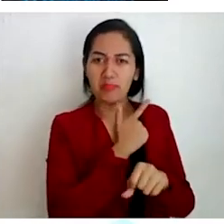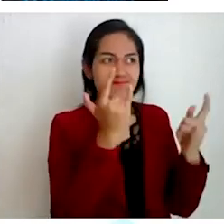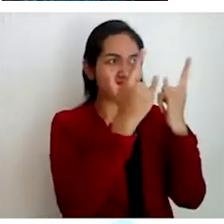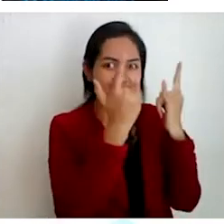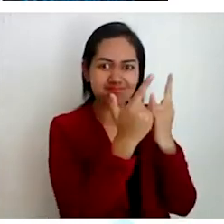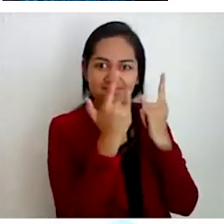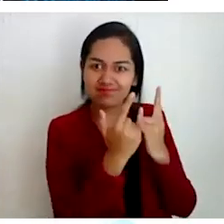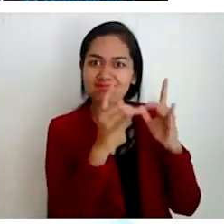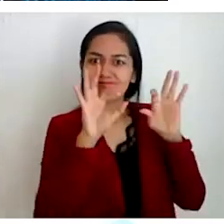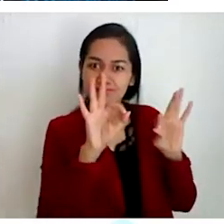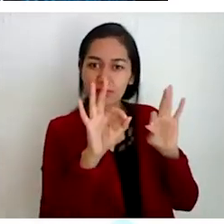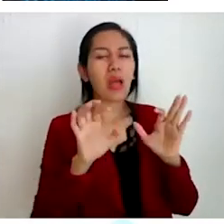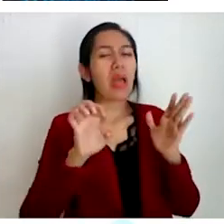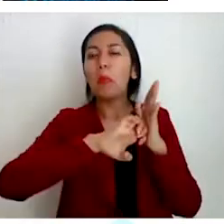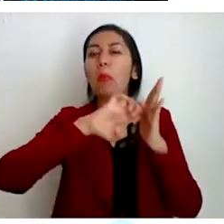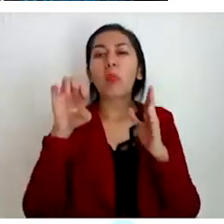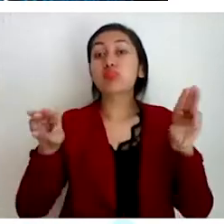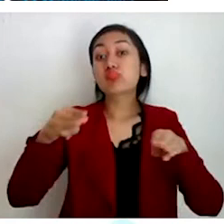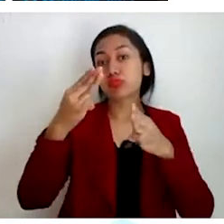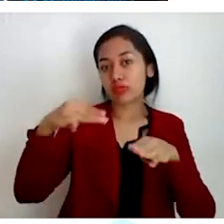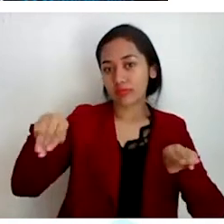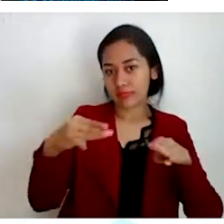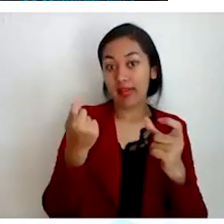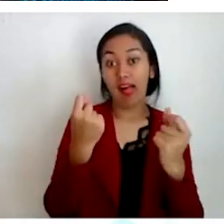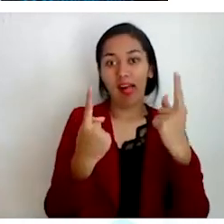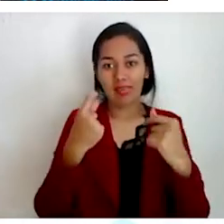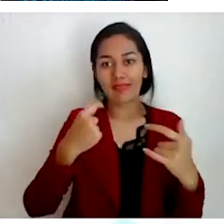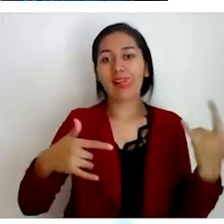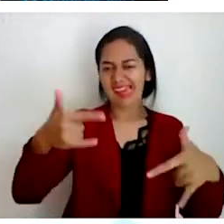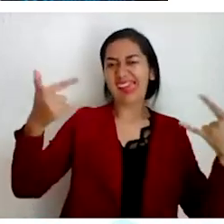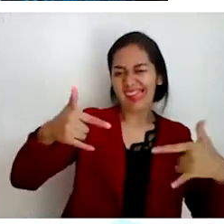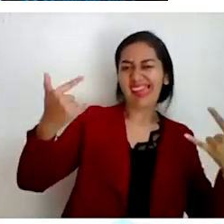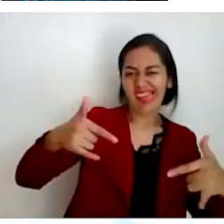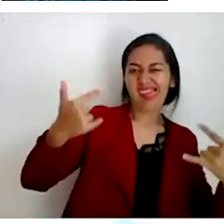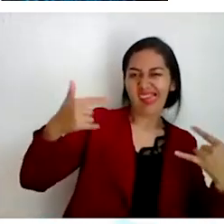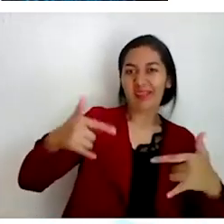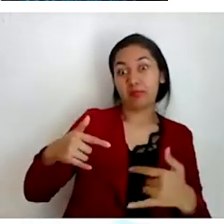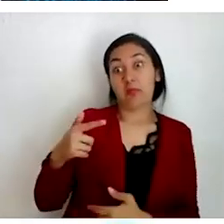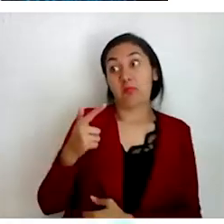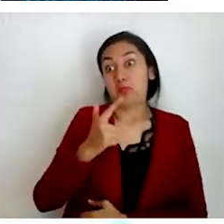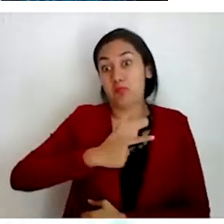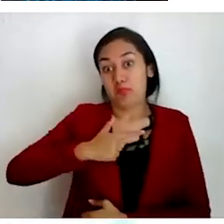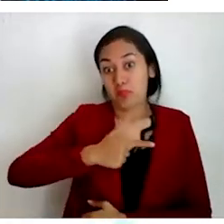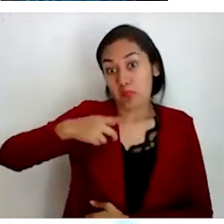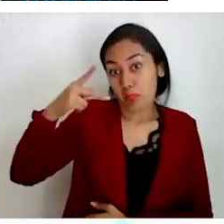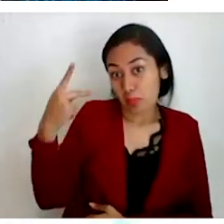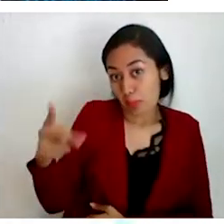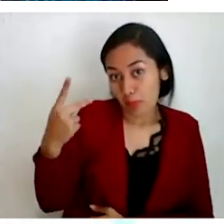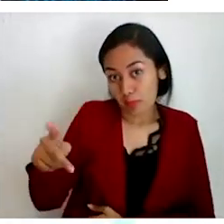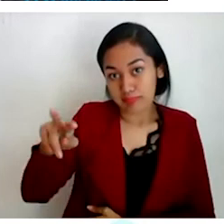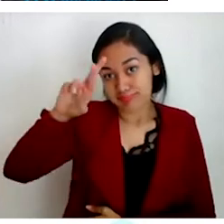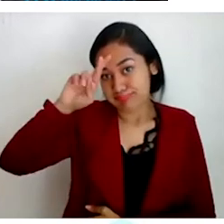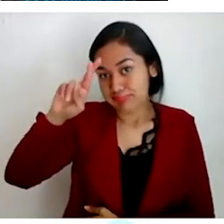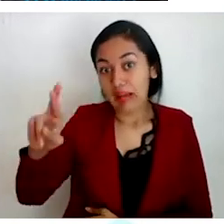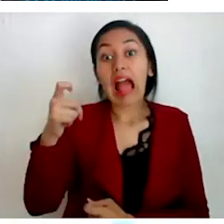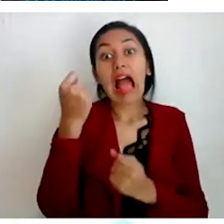Los metaleros, ¿no? Es que es una música padrísima, pero no a toda la gente le gusta el metal, ¿no? Entonces, si lo escuchas